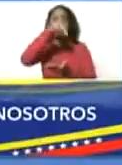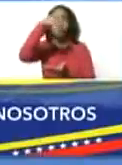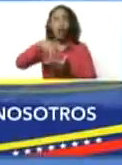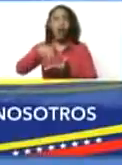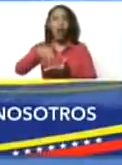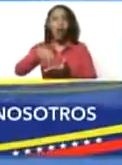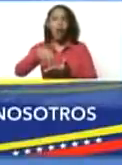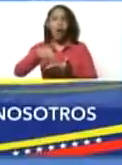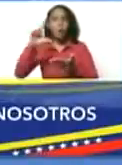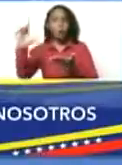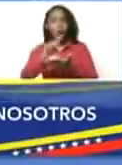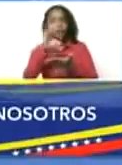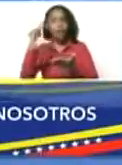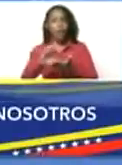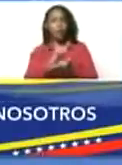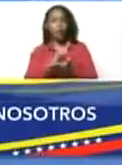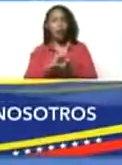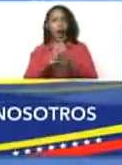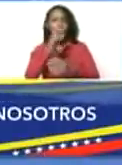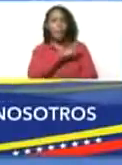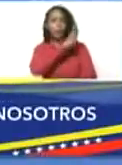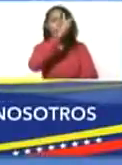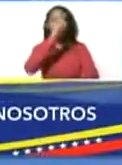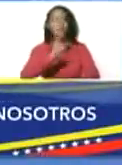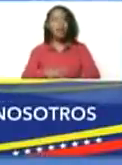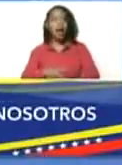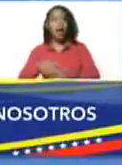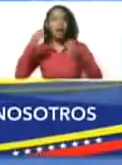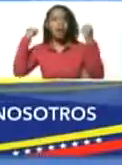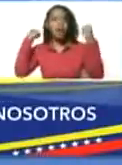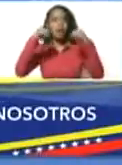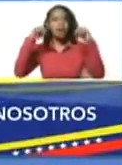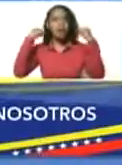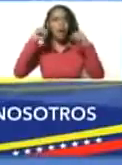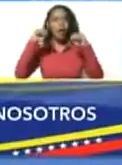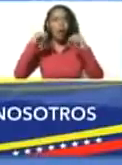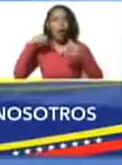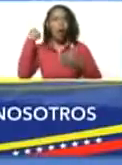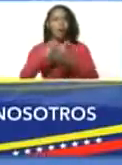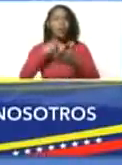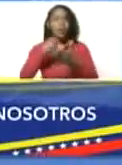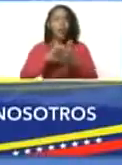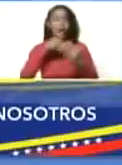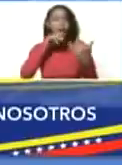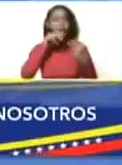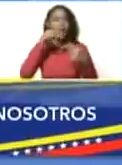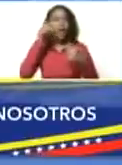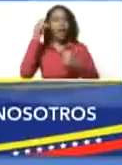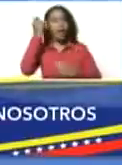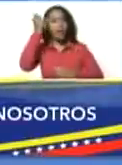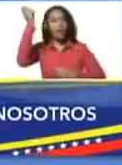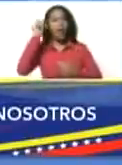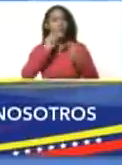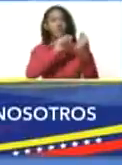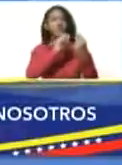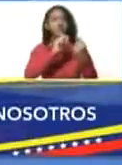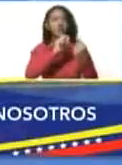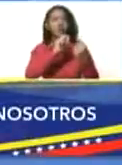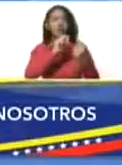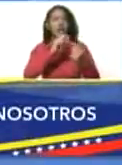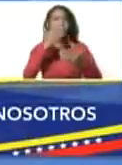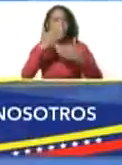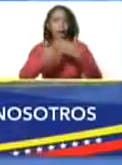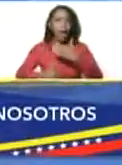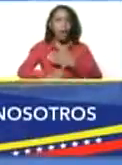por la literatura, la poesía, el ensayo, la batalla de ideas que llevan adelante escritores y